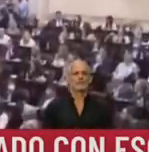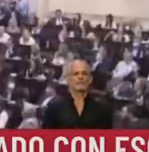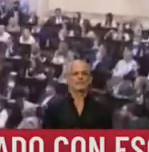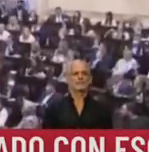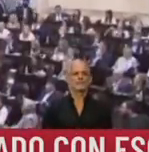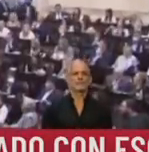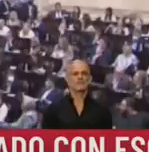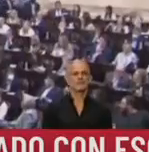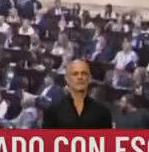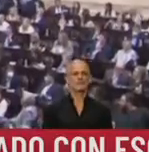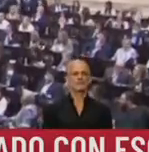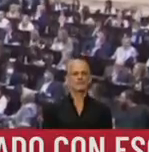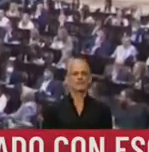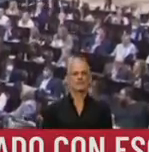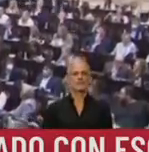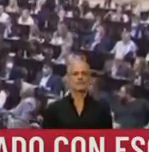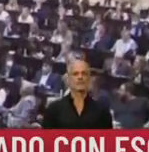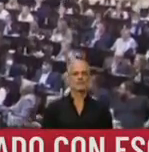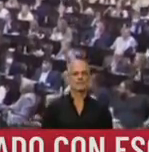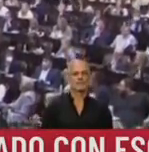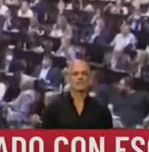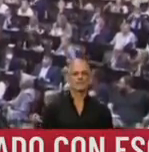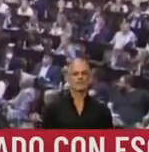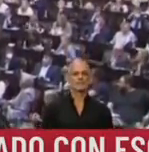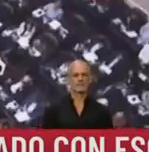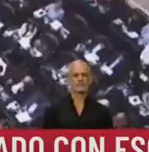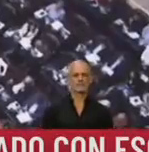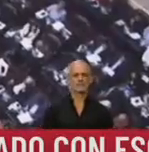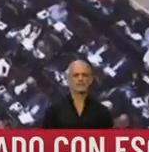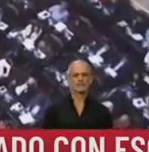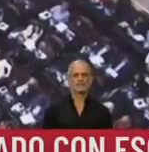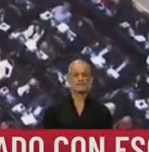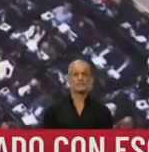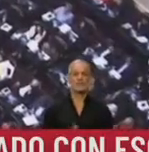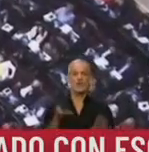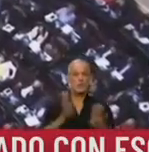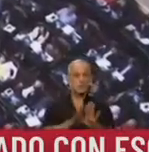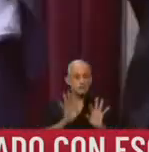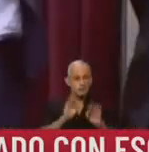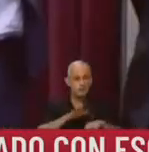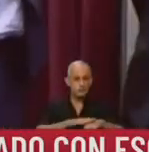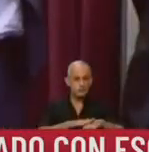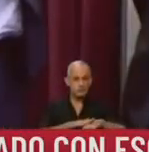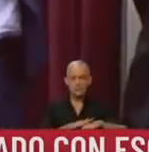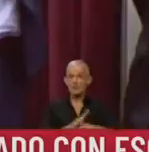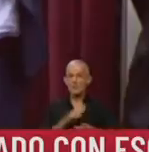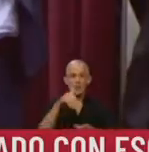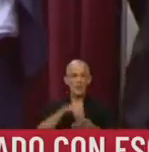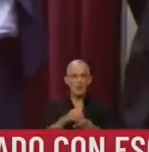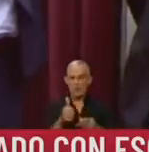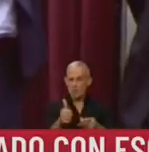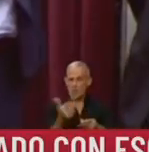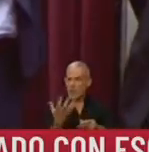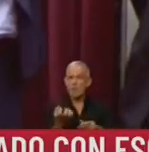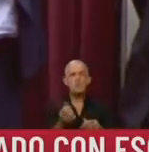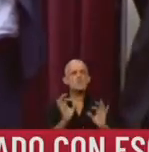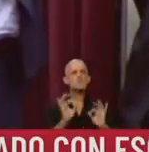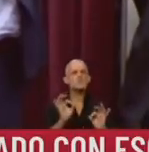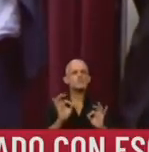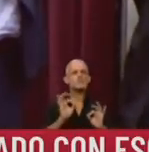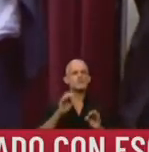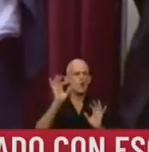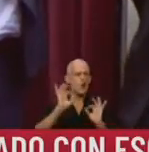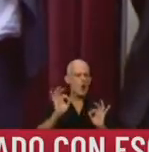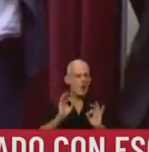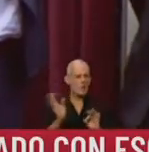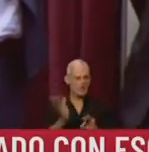presupuesto, si eligieron este camino, se equivocaron, ¿no? Porque lo que tienen que convencerse es que no son mayoría. En democracia, cuando uno pierde, ahora hay que